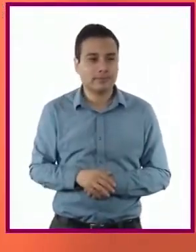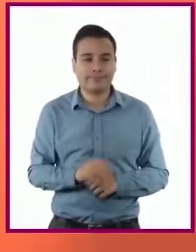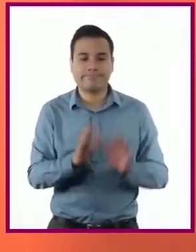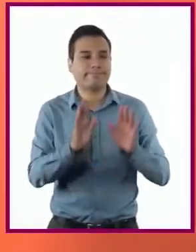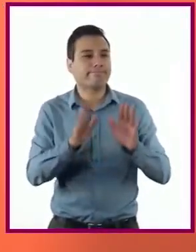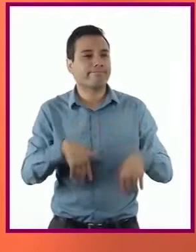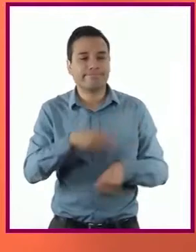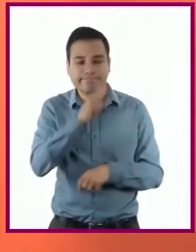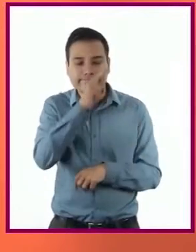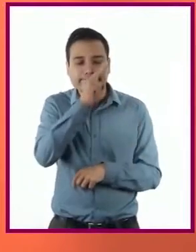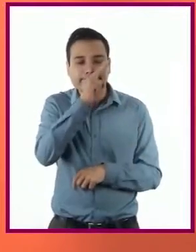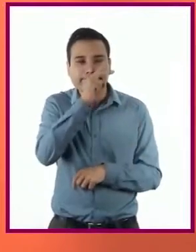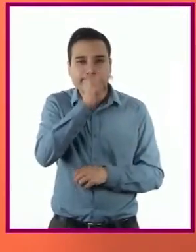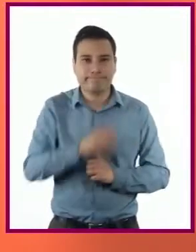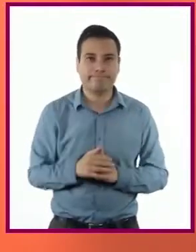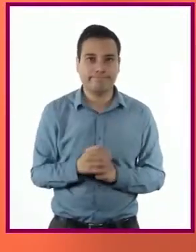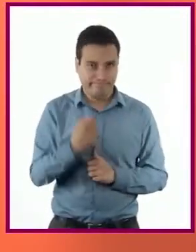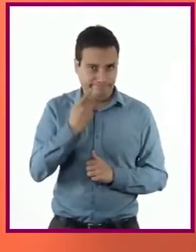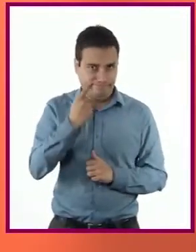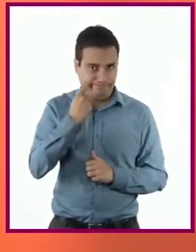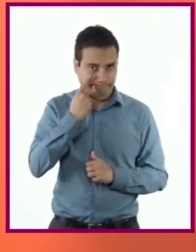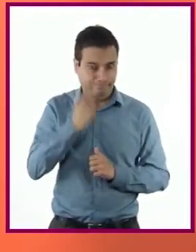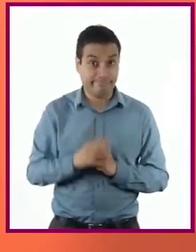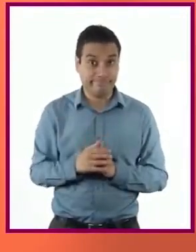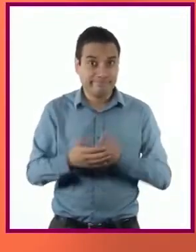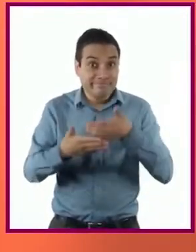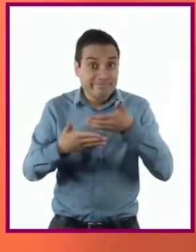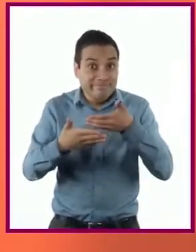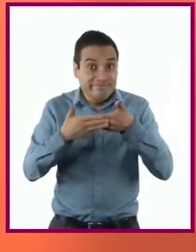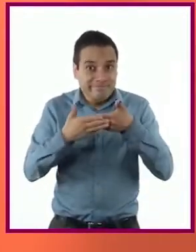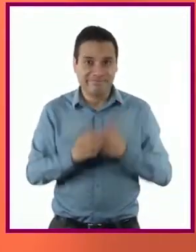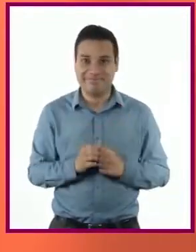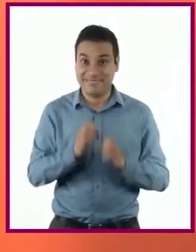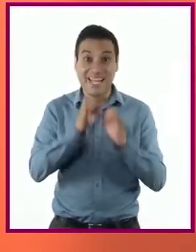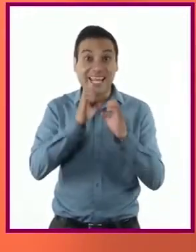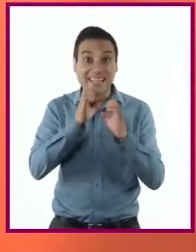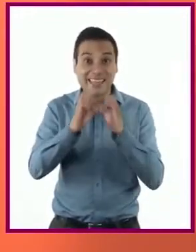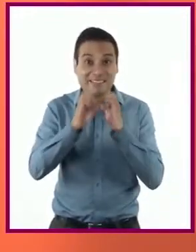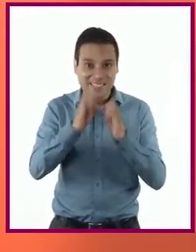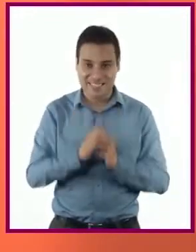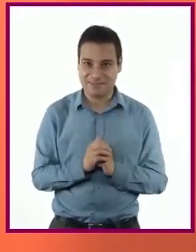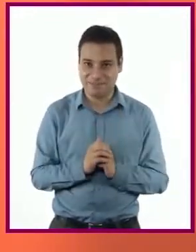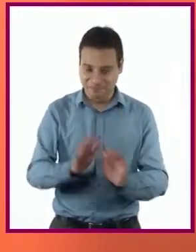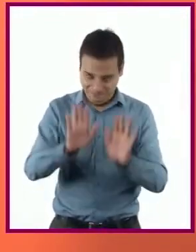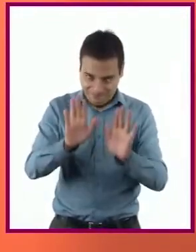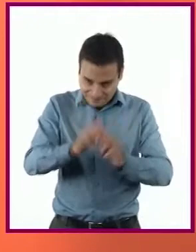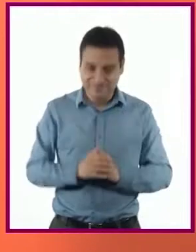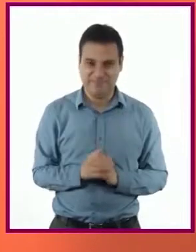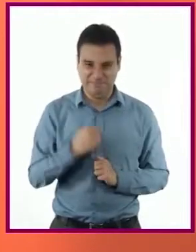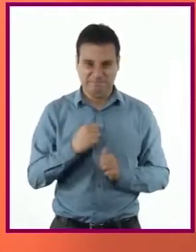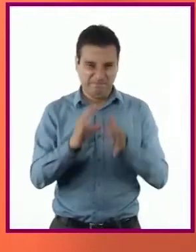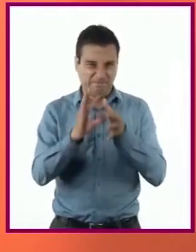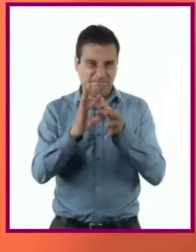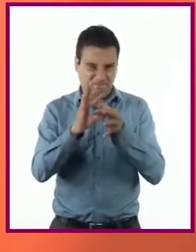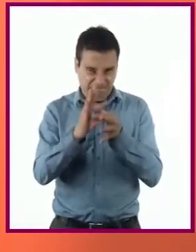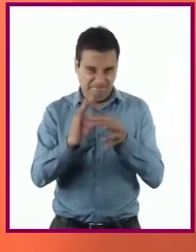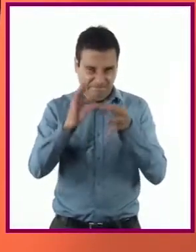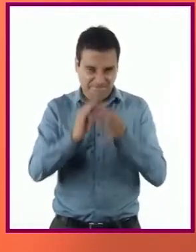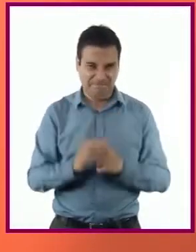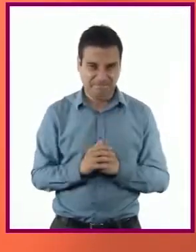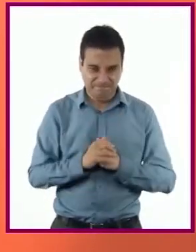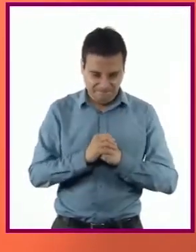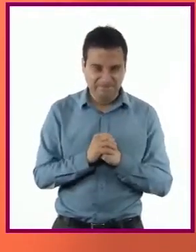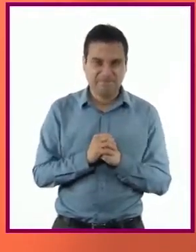preocupes, Leslie, que pronto tendrá lugar la entrevista. Mientras tanto, se exponen las razones que hicieron conocido a